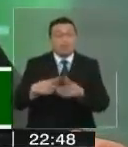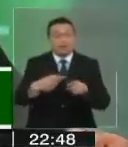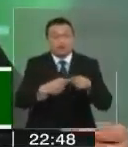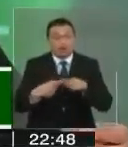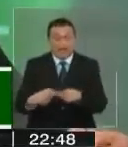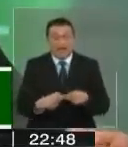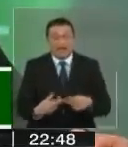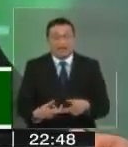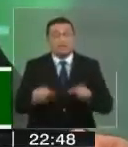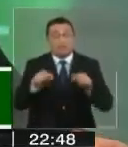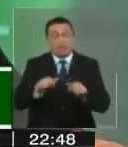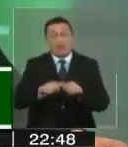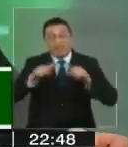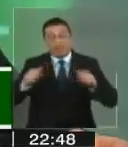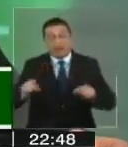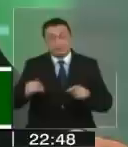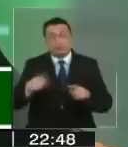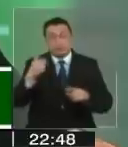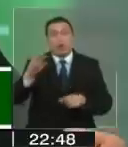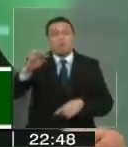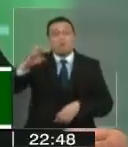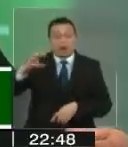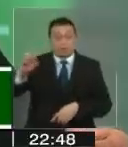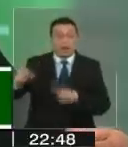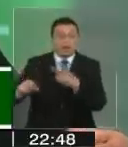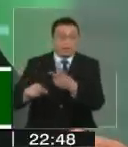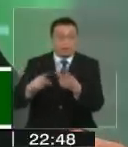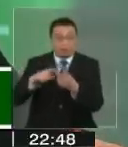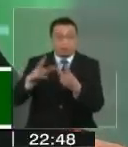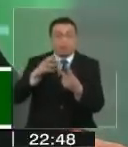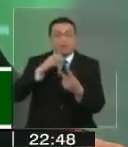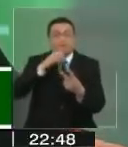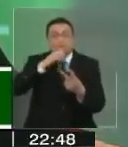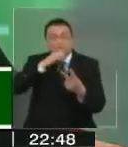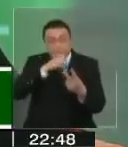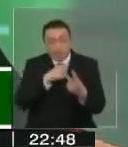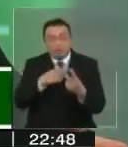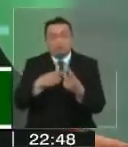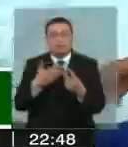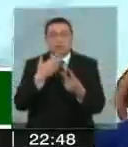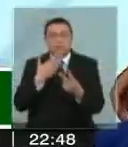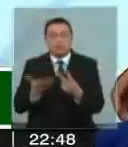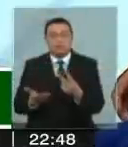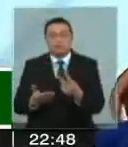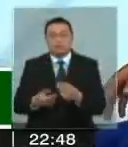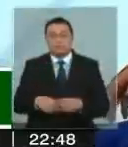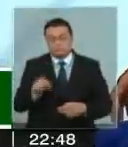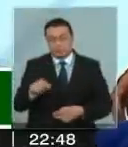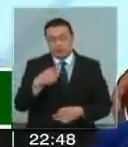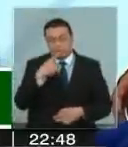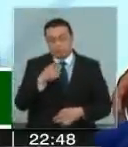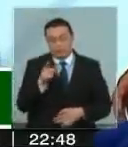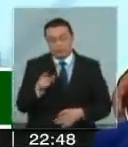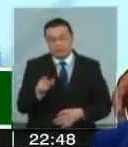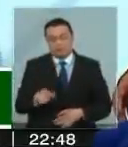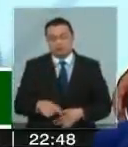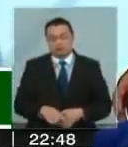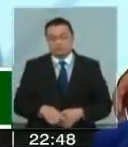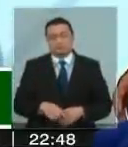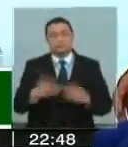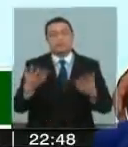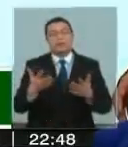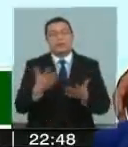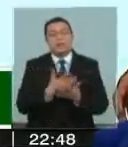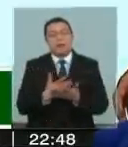social. Claro. Porque hay que sumar ahí a unos padres que también están más envejecidos. Y yo quiero preguntarte de eso. Sí. Quiero preguntarte, ¿qué